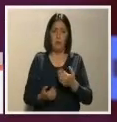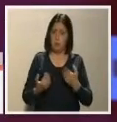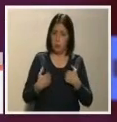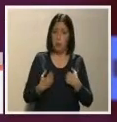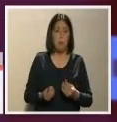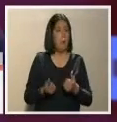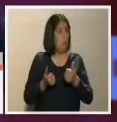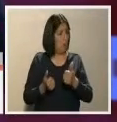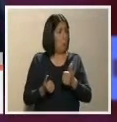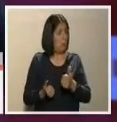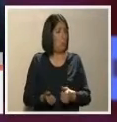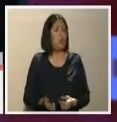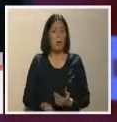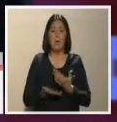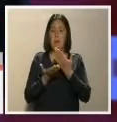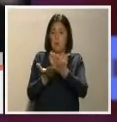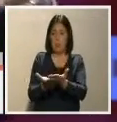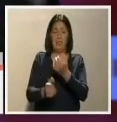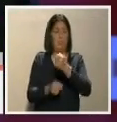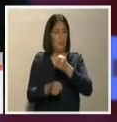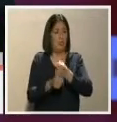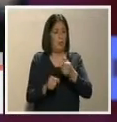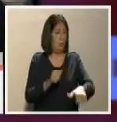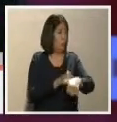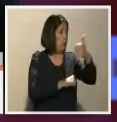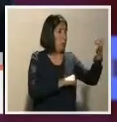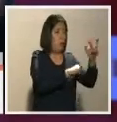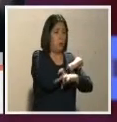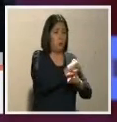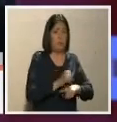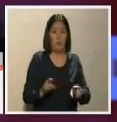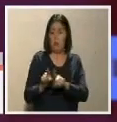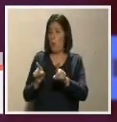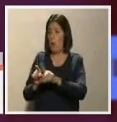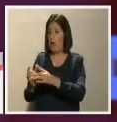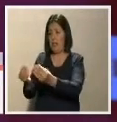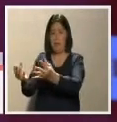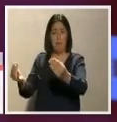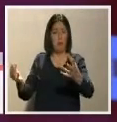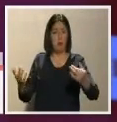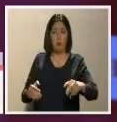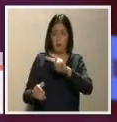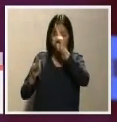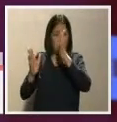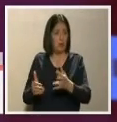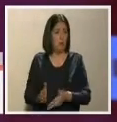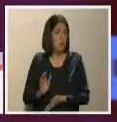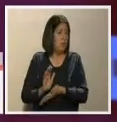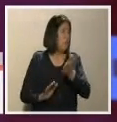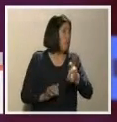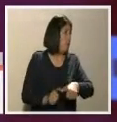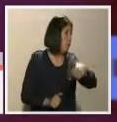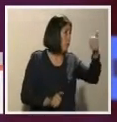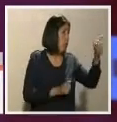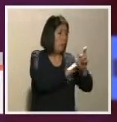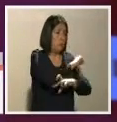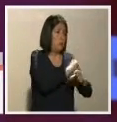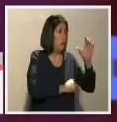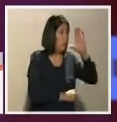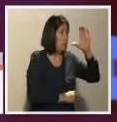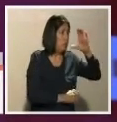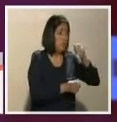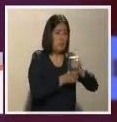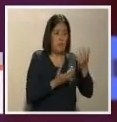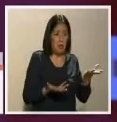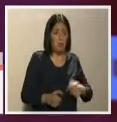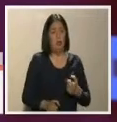de trabajo en el exterior, igual que centenares de miles de peruanos que se fueron a buscar trabajo en el